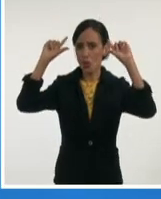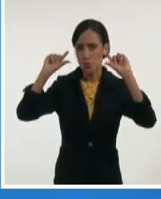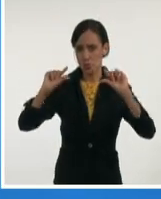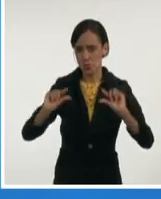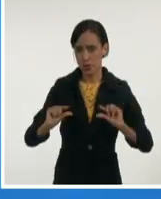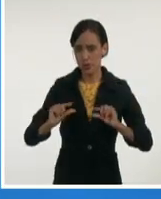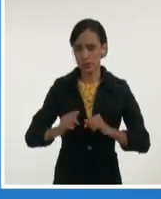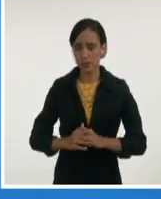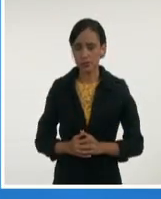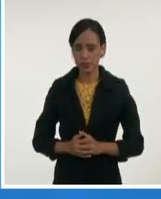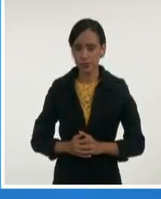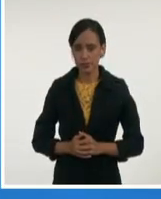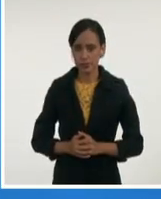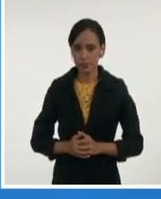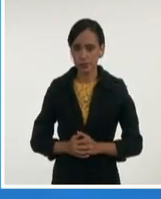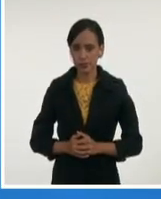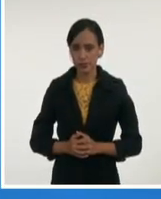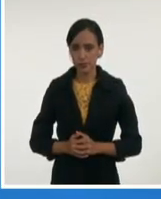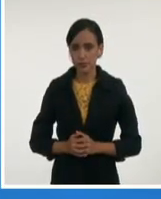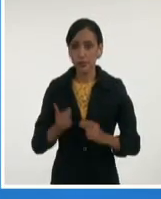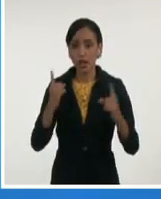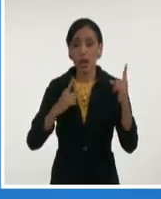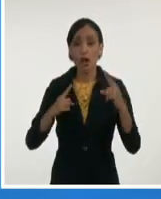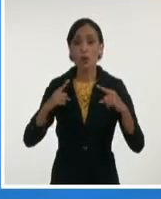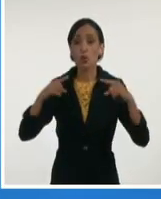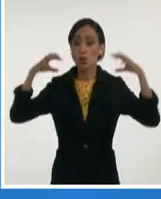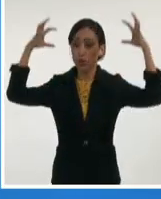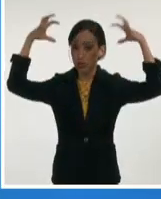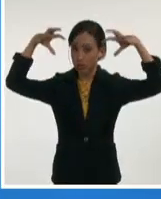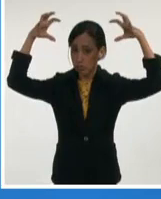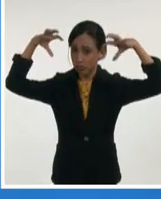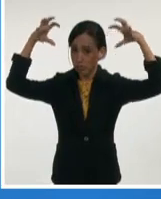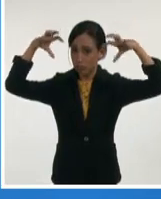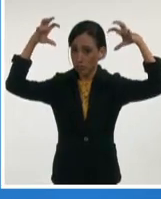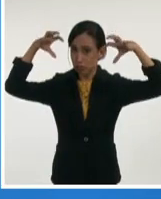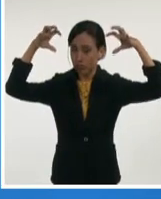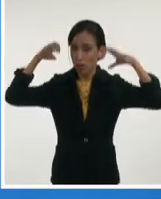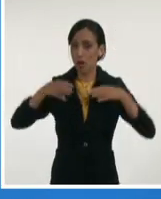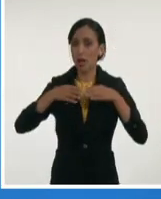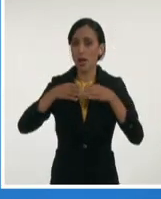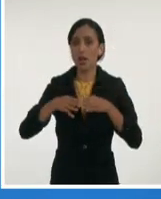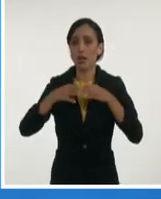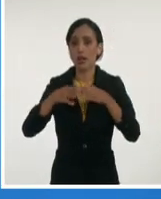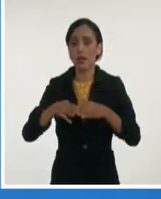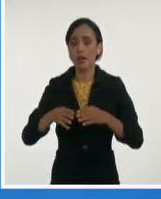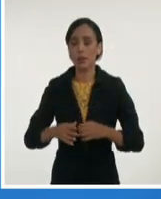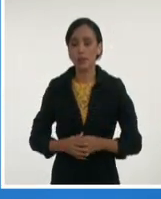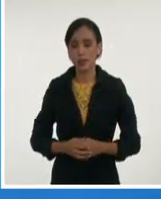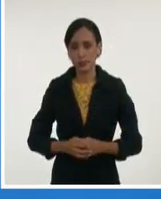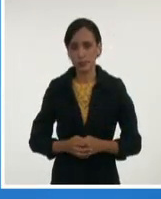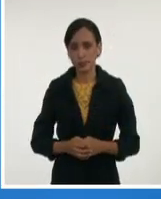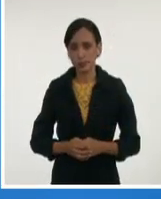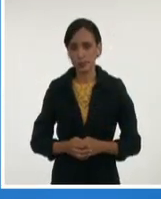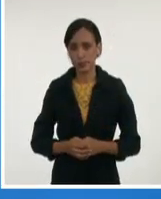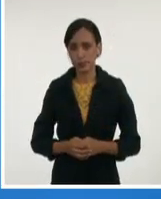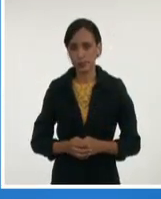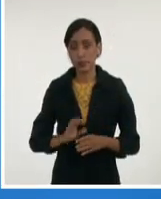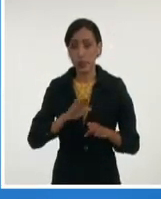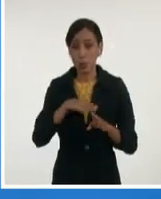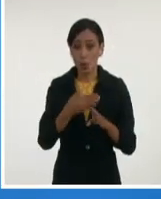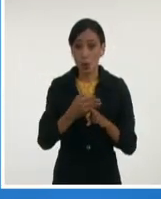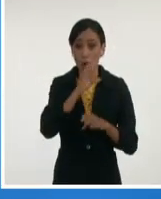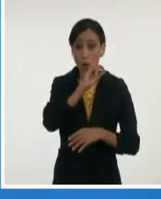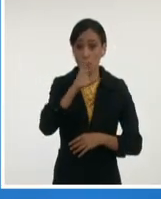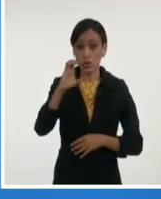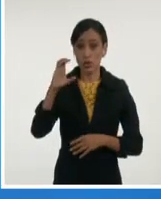estarán con algunos chubascos todavía restos de la convención en granma y después la mayor parte vendrá hacia el occidente donde